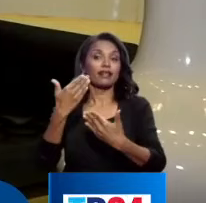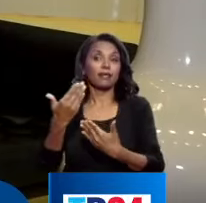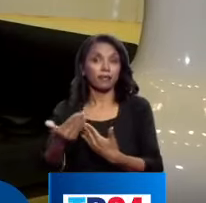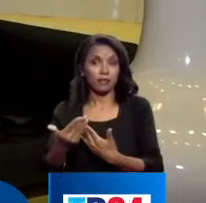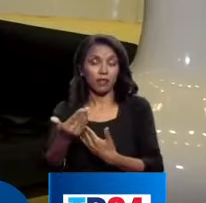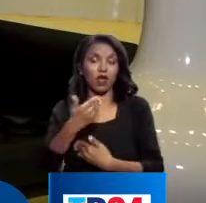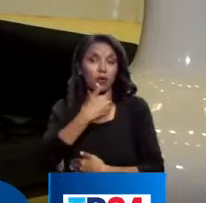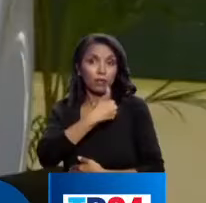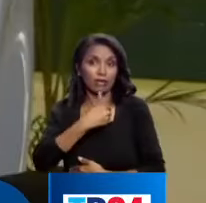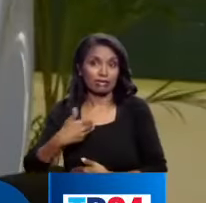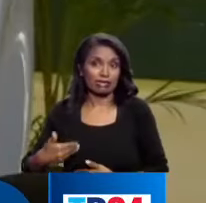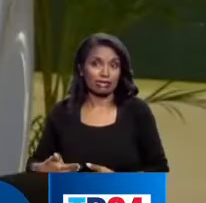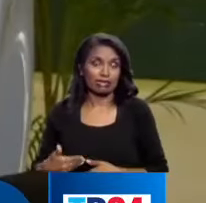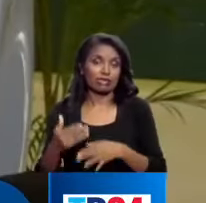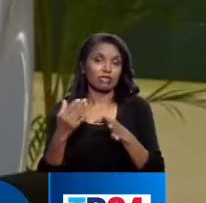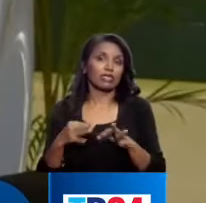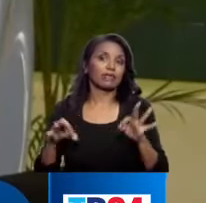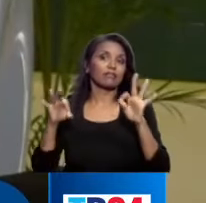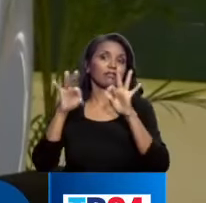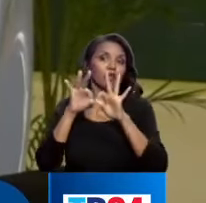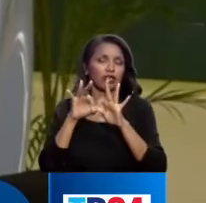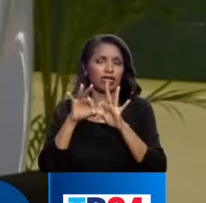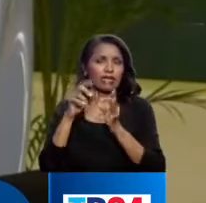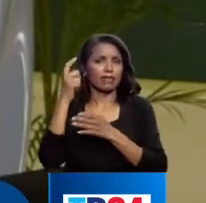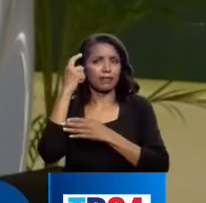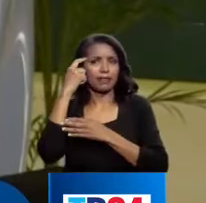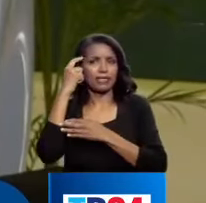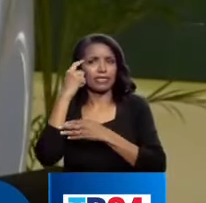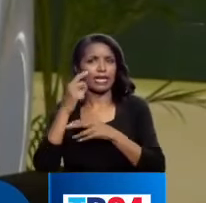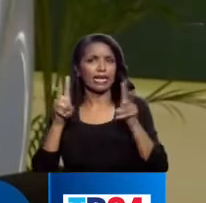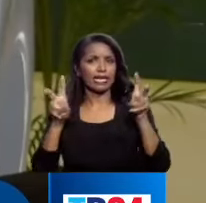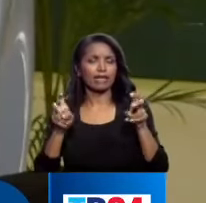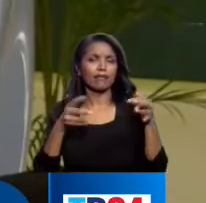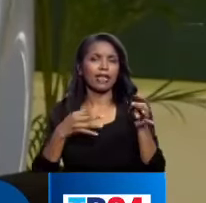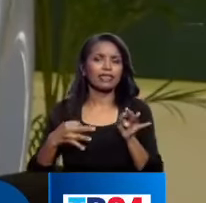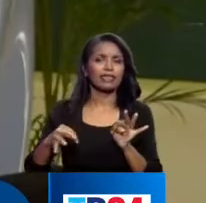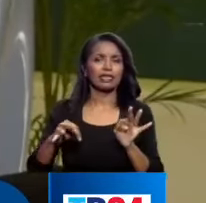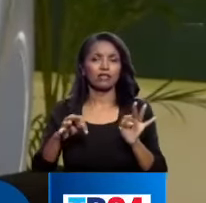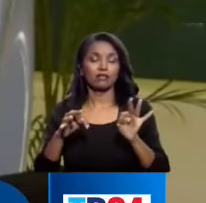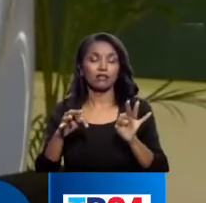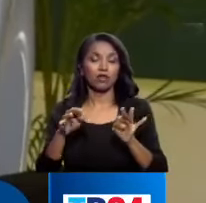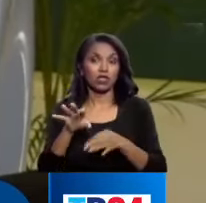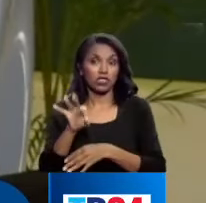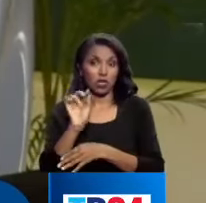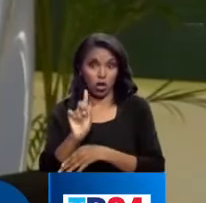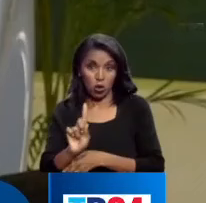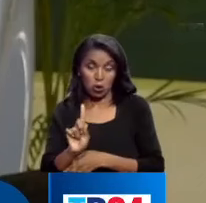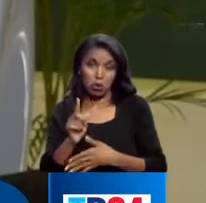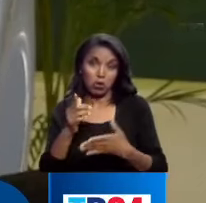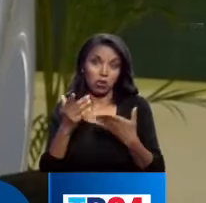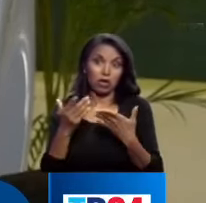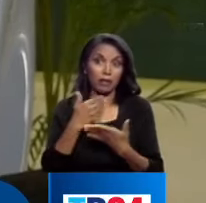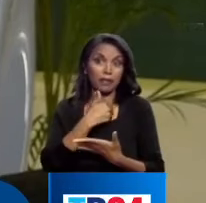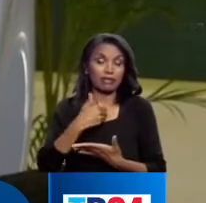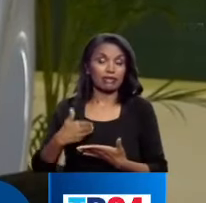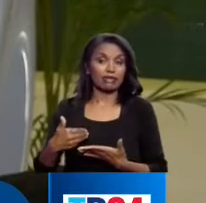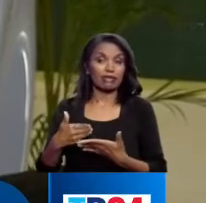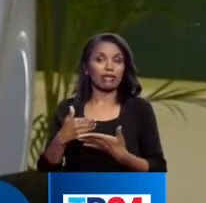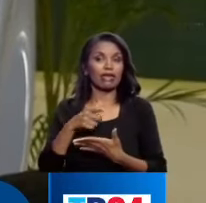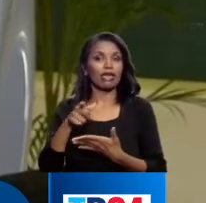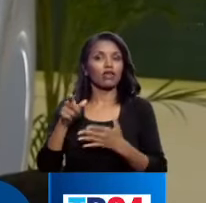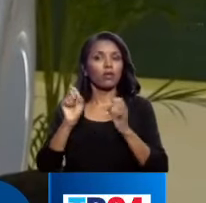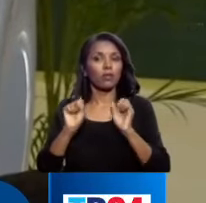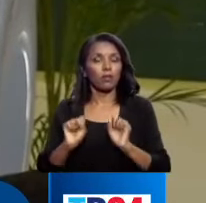corresponderá tomar decisiones fundamentales en materia de turismo cuando ejerza como presidente o